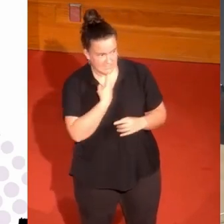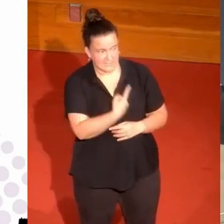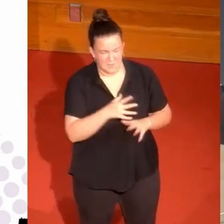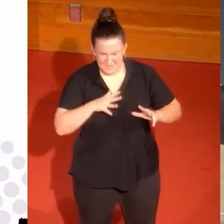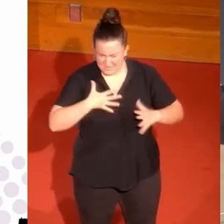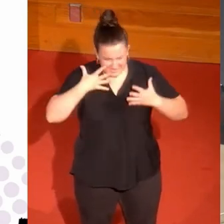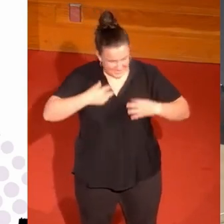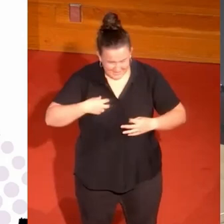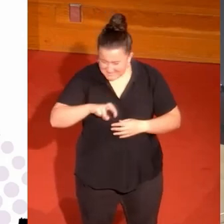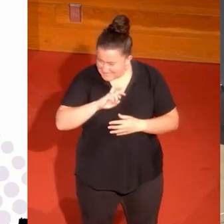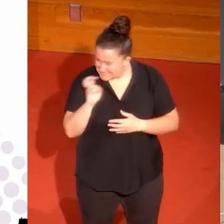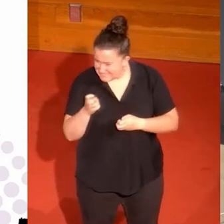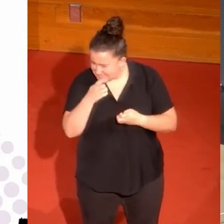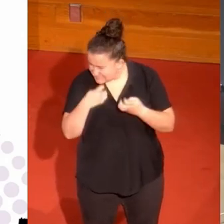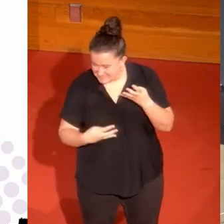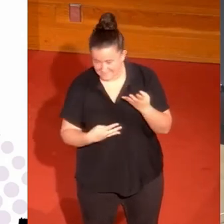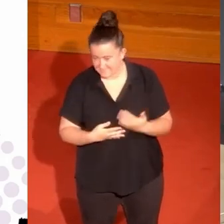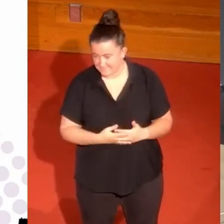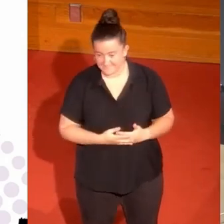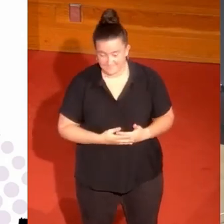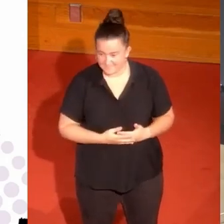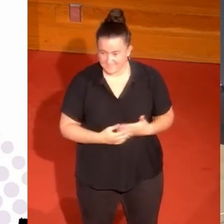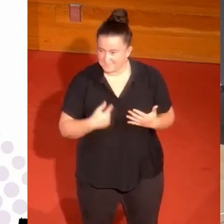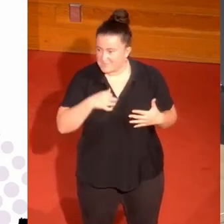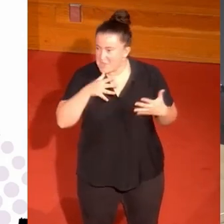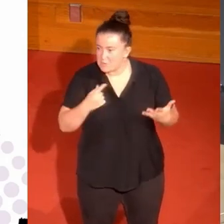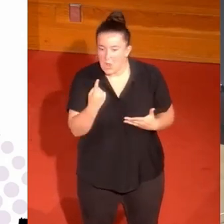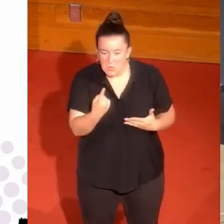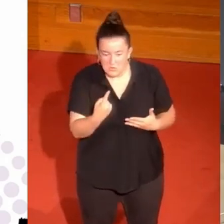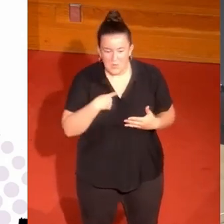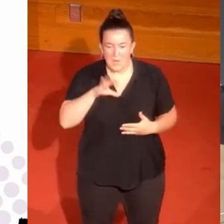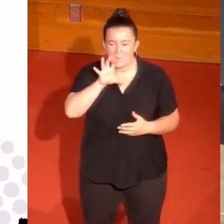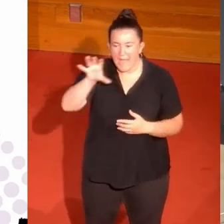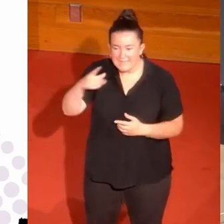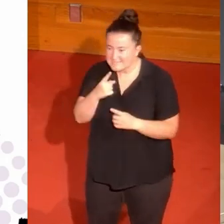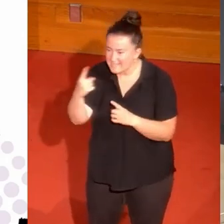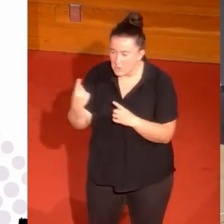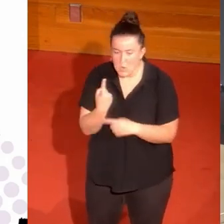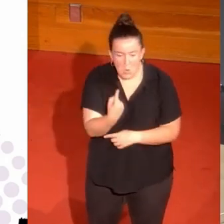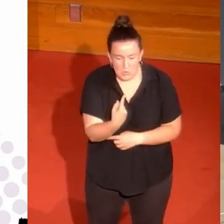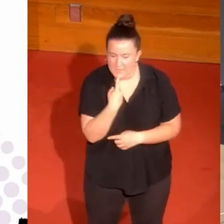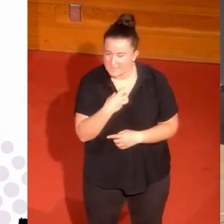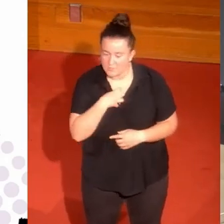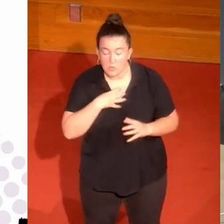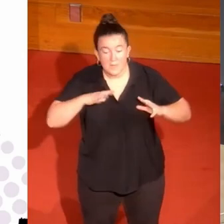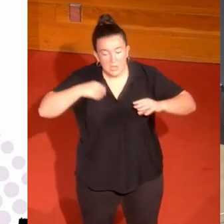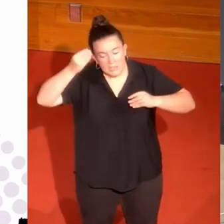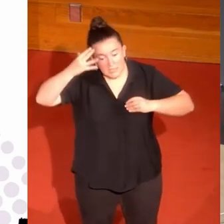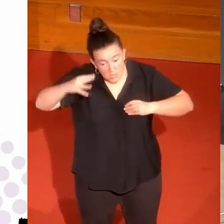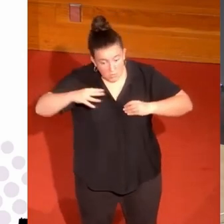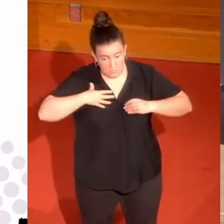montón o sea ahora mismo no no me podría parar a a citarte uno de cada país pero yo creo que en una búsqueda de de